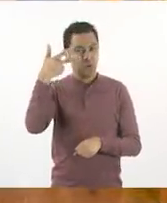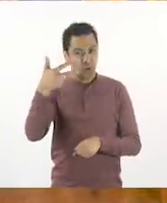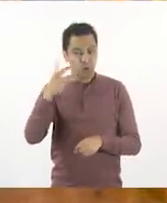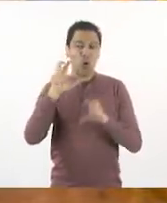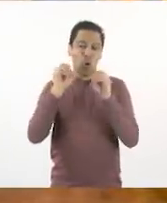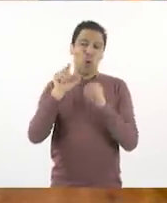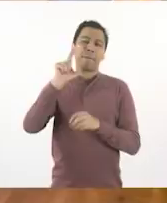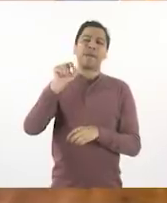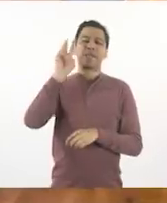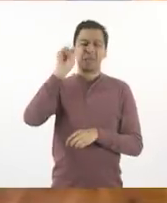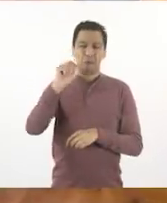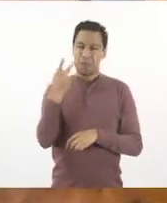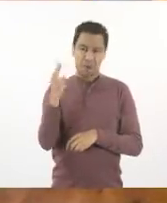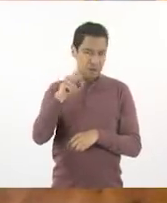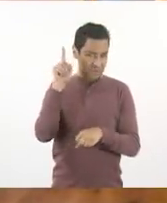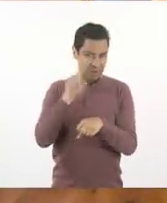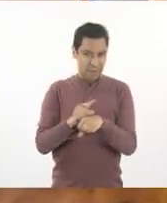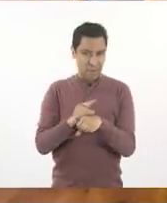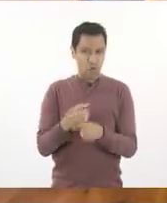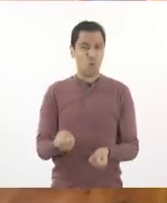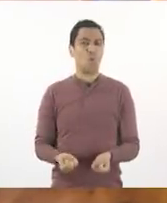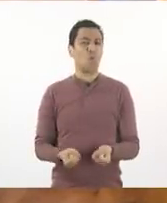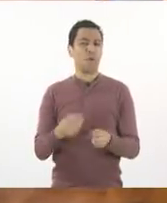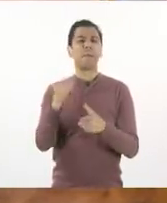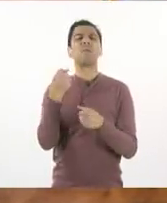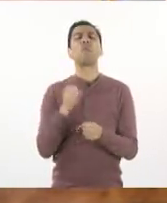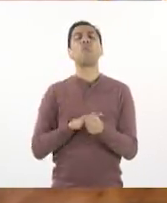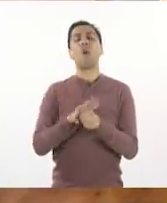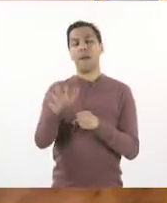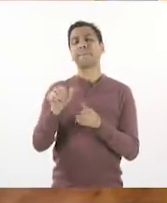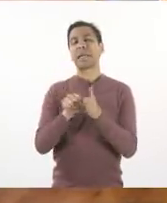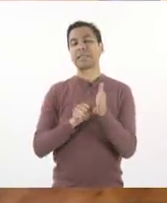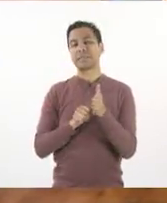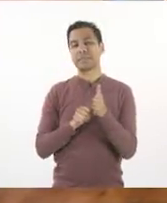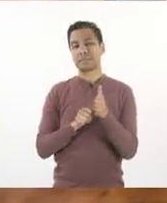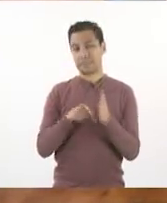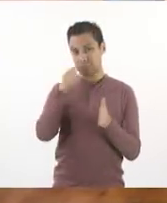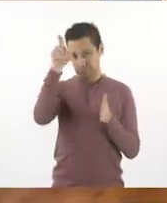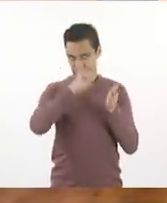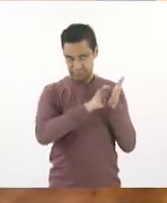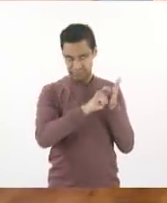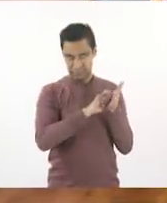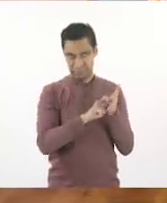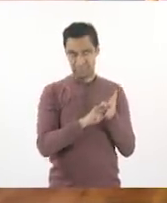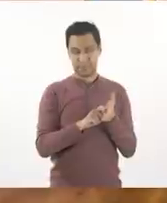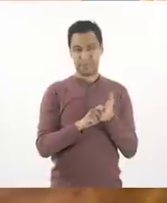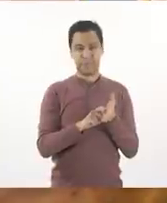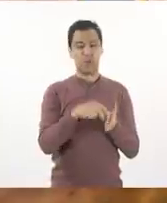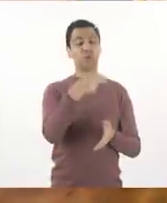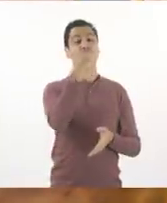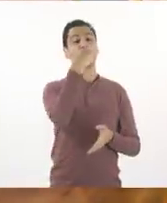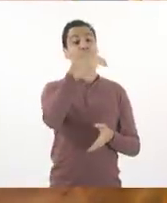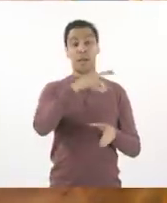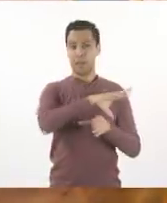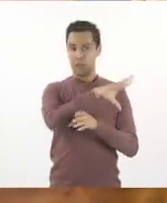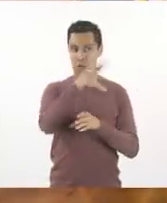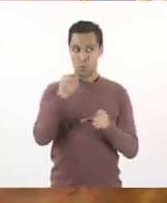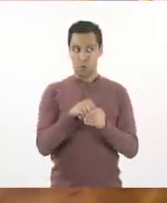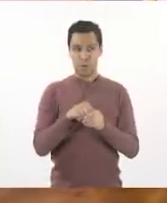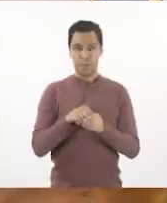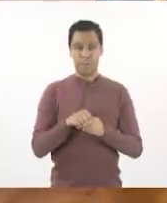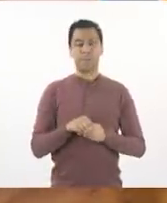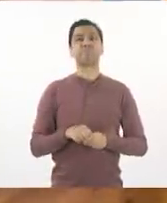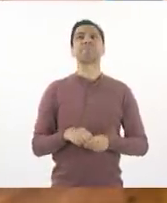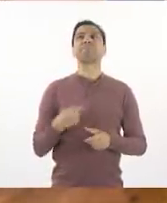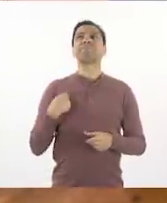o 29 días. Ajá. Lo voy a poner con azul y... Vas a escribir su nombre. El nombre completo. Sí, completo.